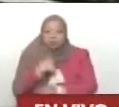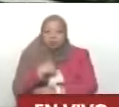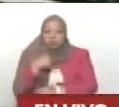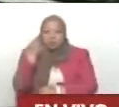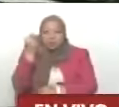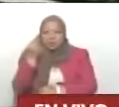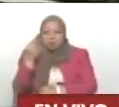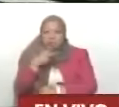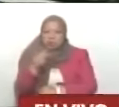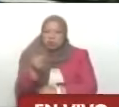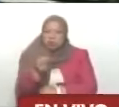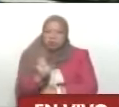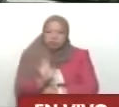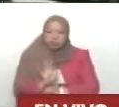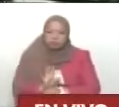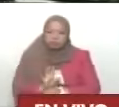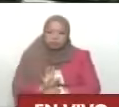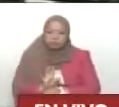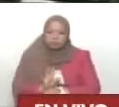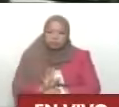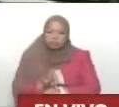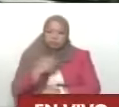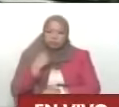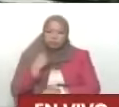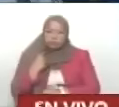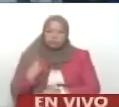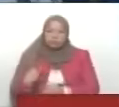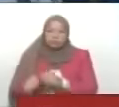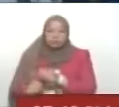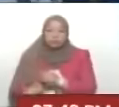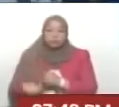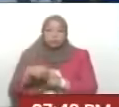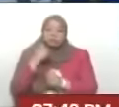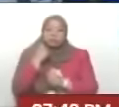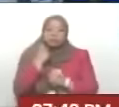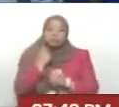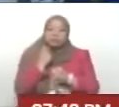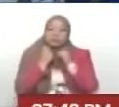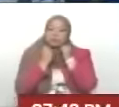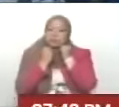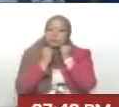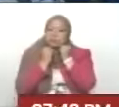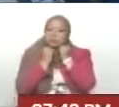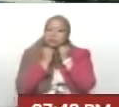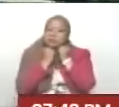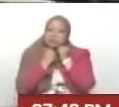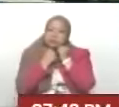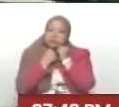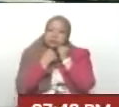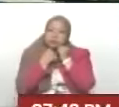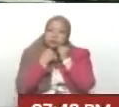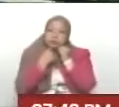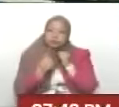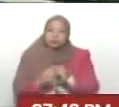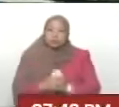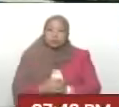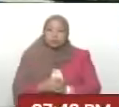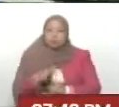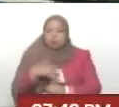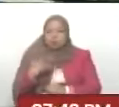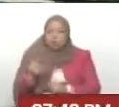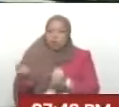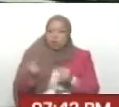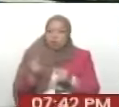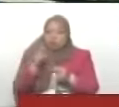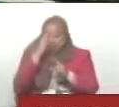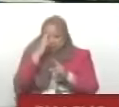Esa es mi respuesta inmediata. Pero usted convénzame a mí. ¿Cree usted que hay alguna posibilidad de mantener conversaciones de